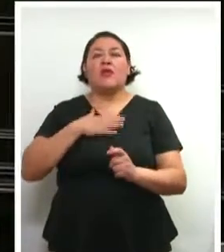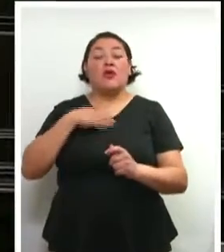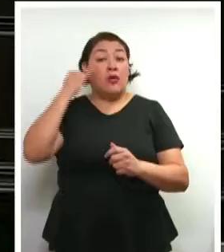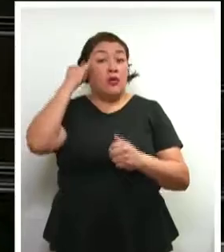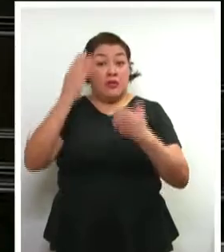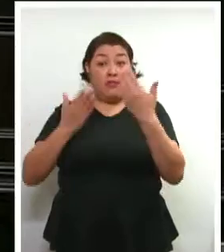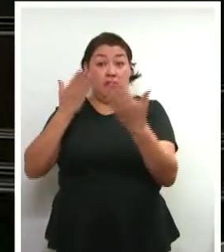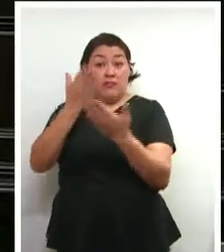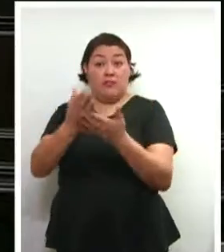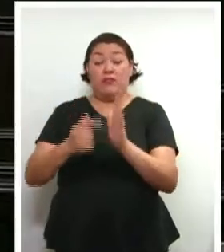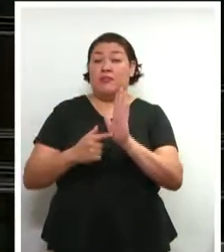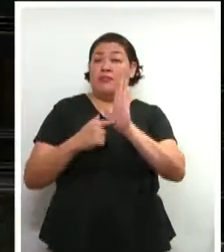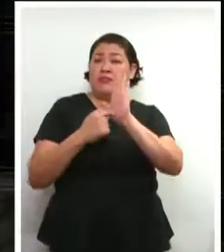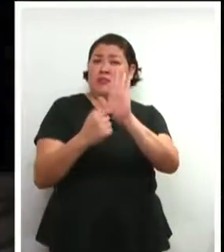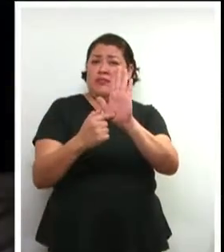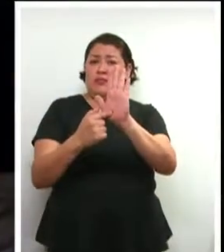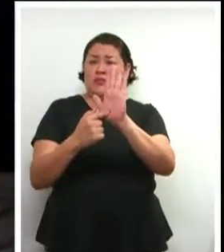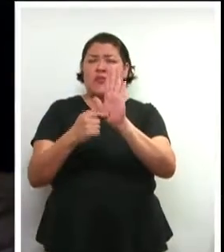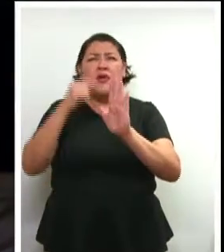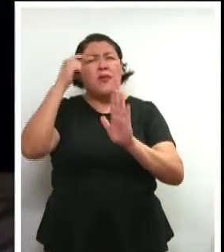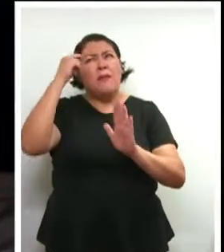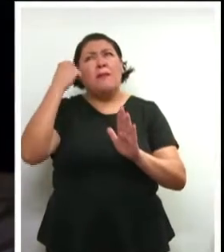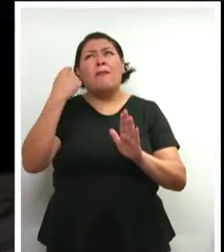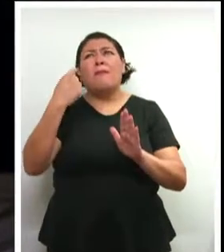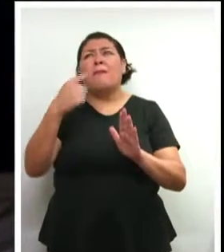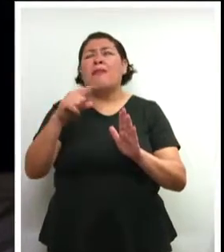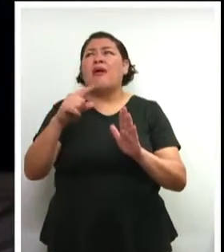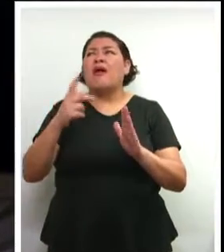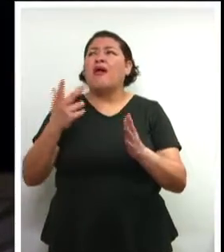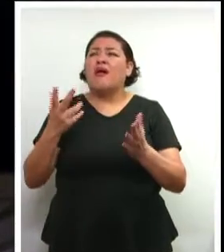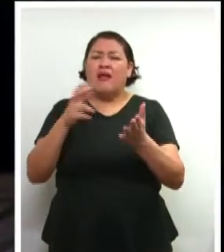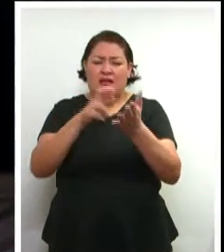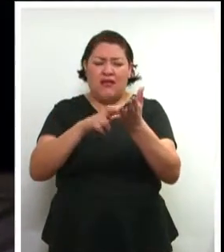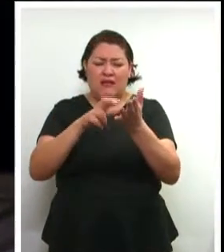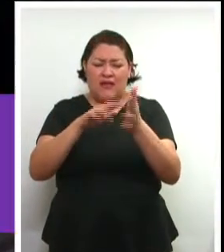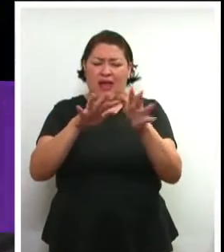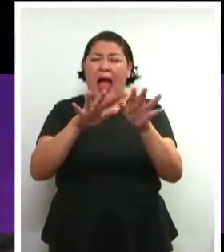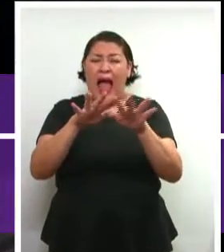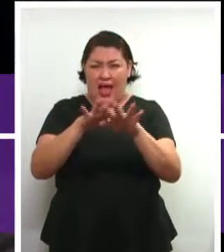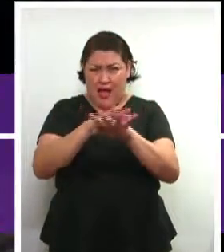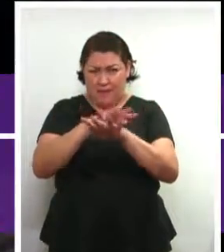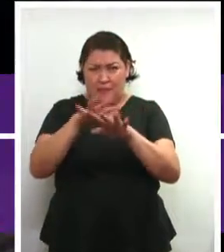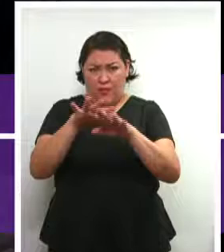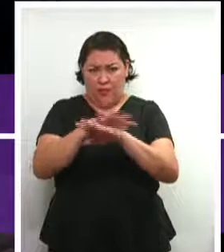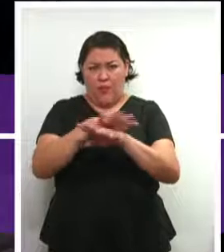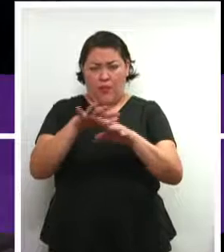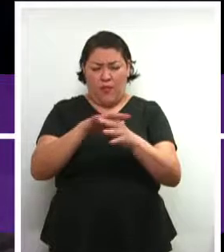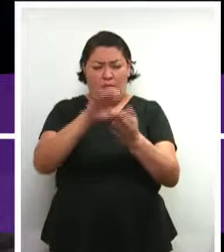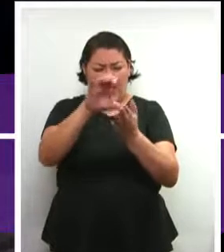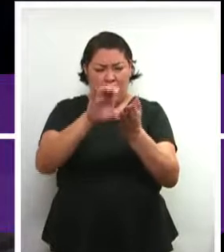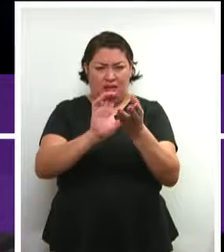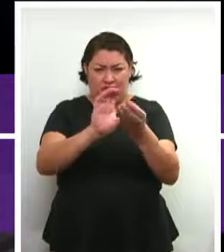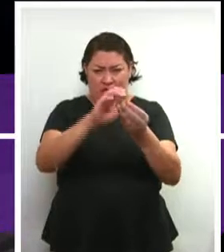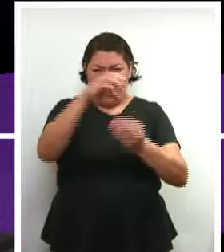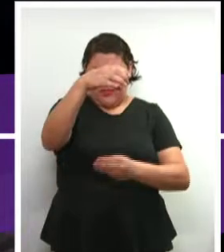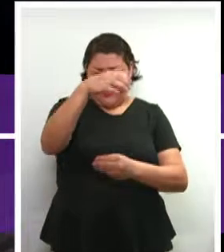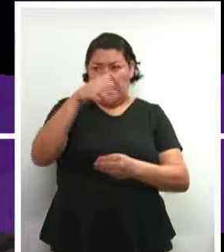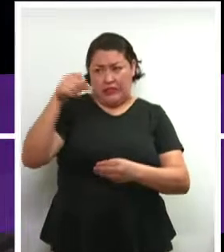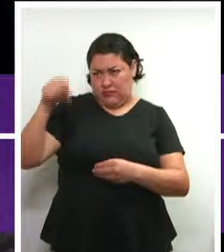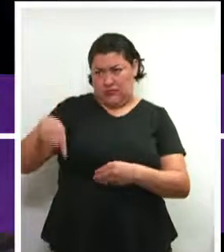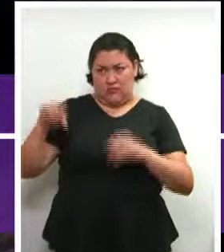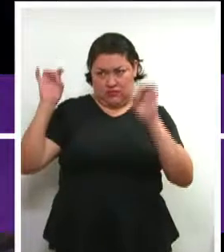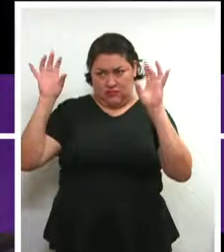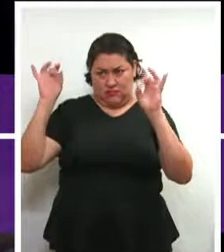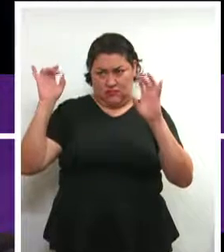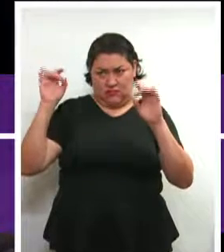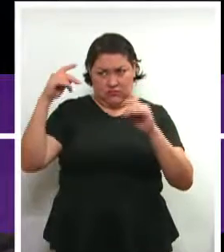iniciativa para el efecto de modificar varios de los preceptos del proyecto de Constitución del jefe de gobierno de la Ciudad